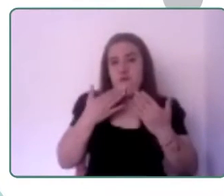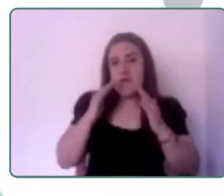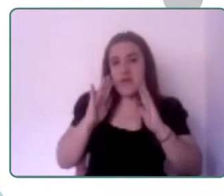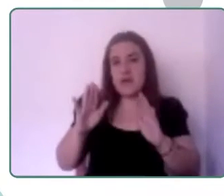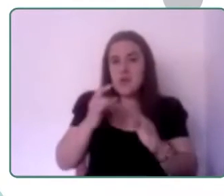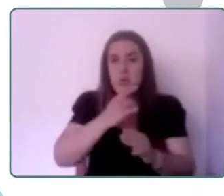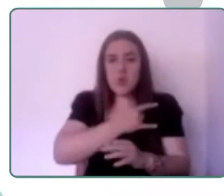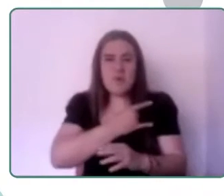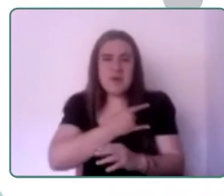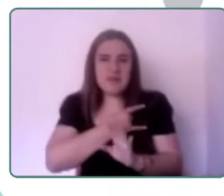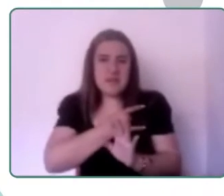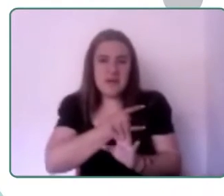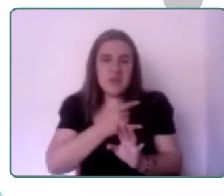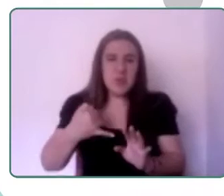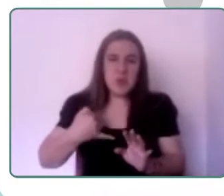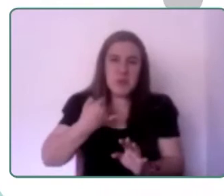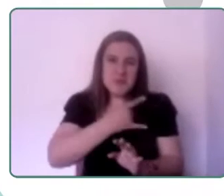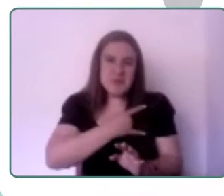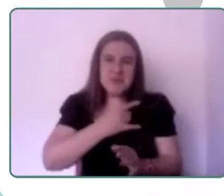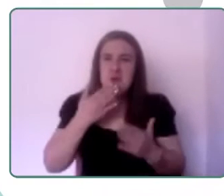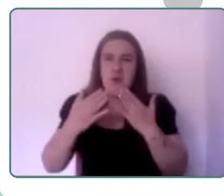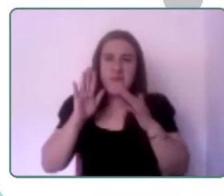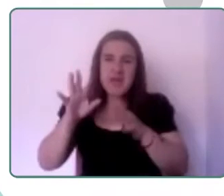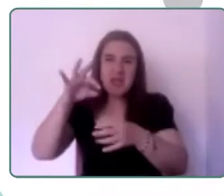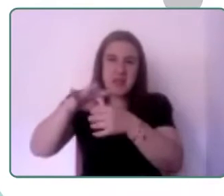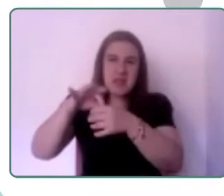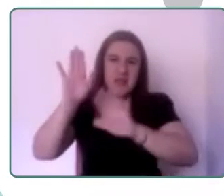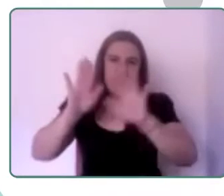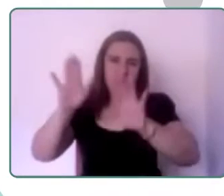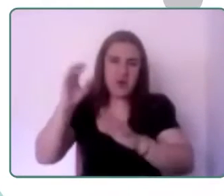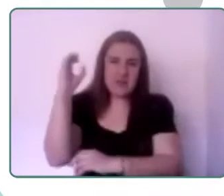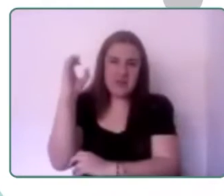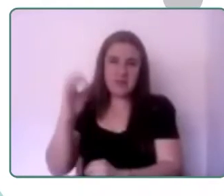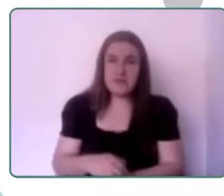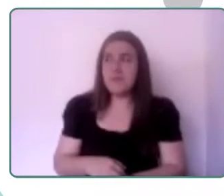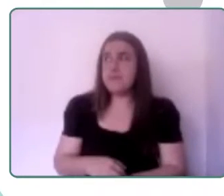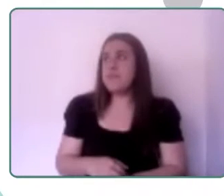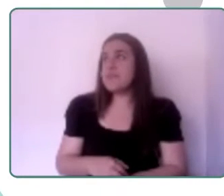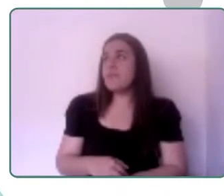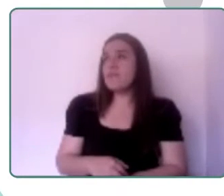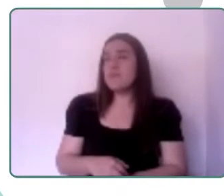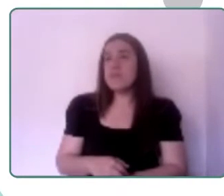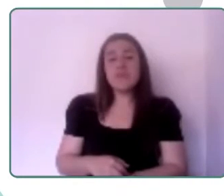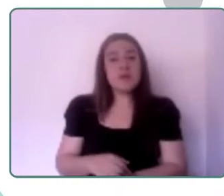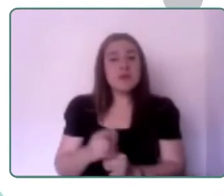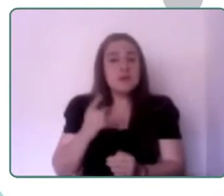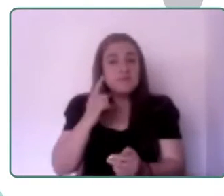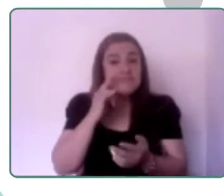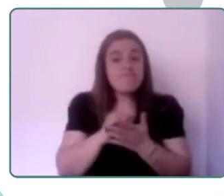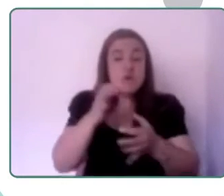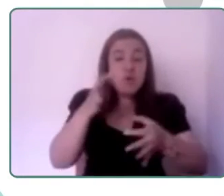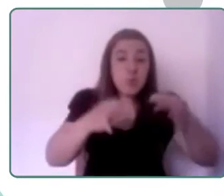universitario en la democracia colombiana. Tampoco están conformes con el ejercicio de la justicia social. O sea, hay